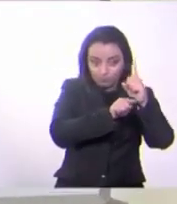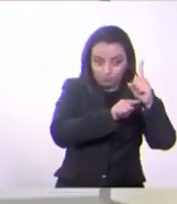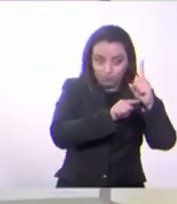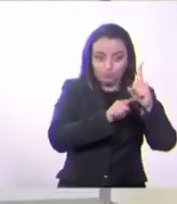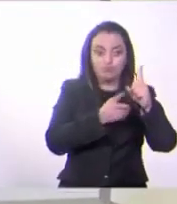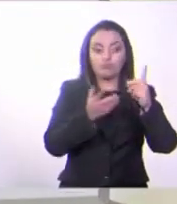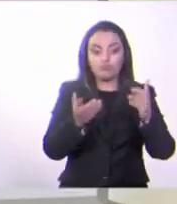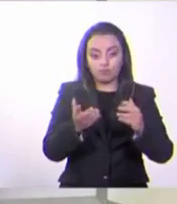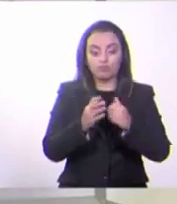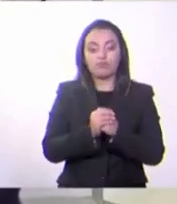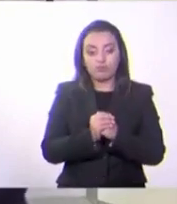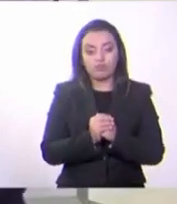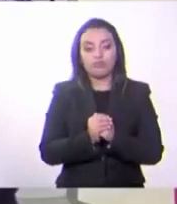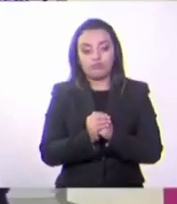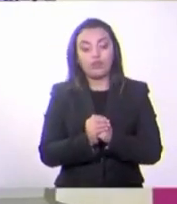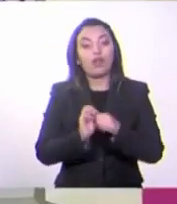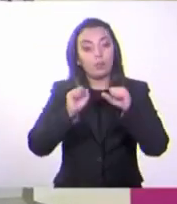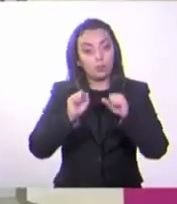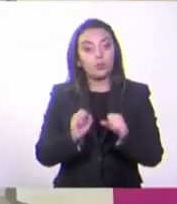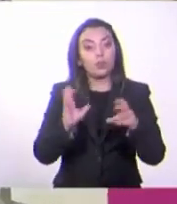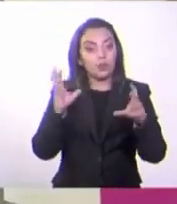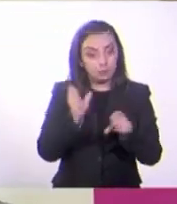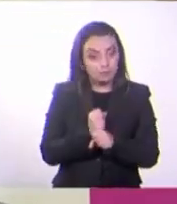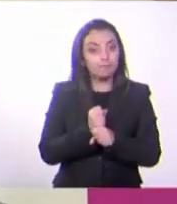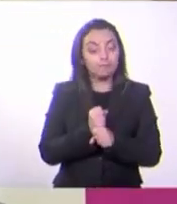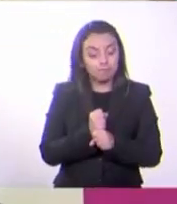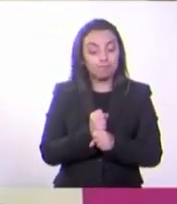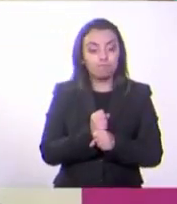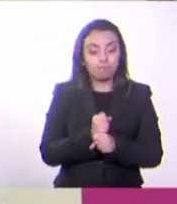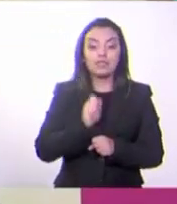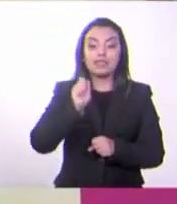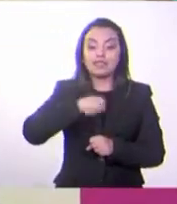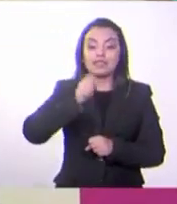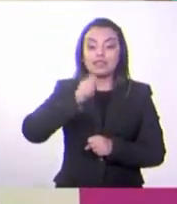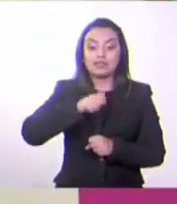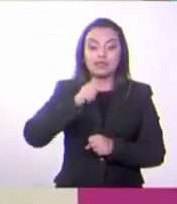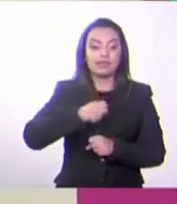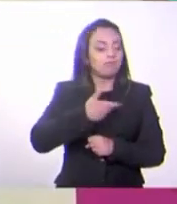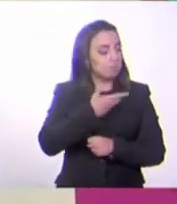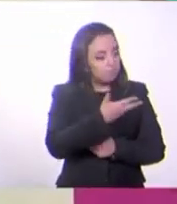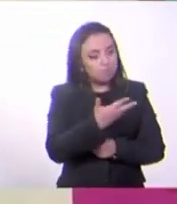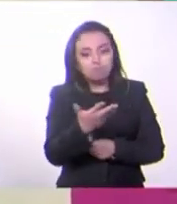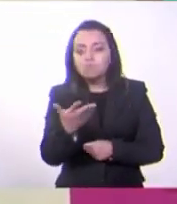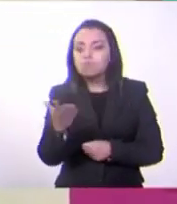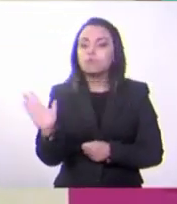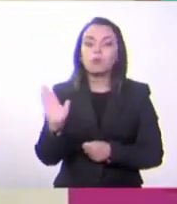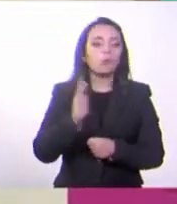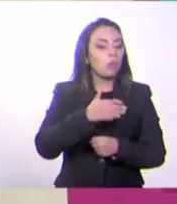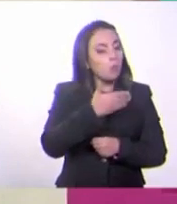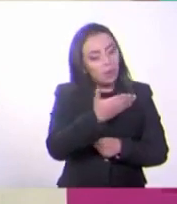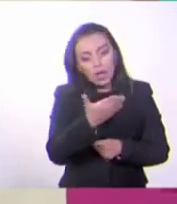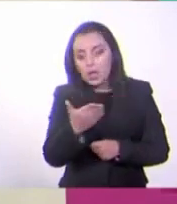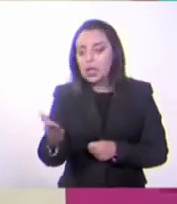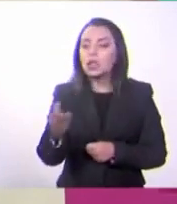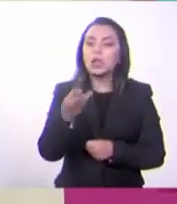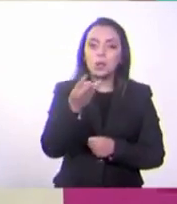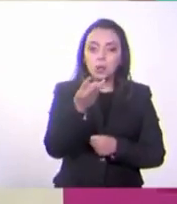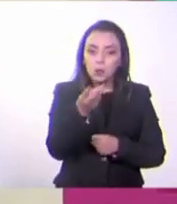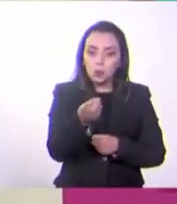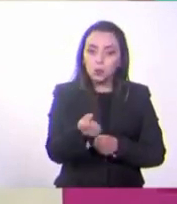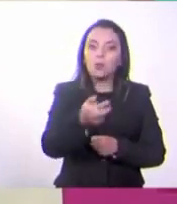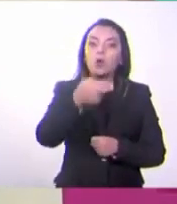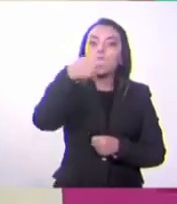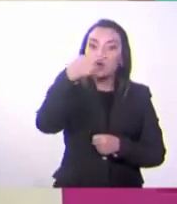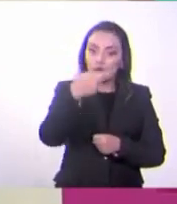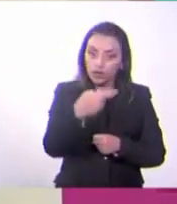continúa. Puedo concluir entonces que sí, ¿verdad? Para cualquier valor de los números reales, siempre voy a encontrar un